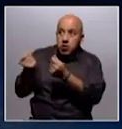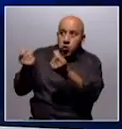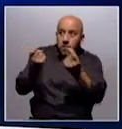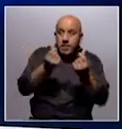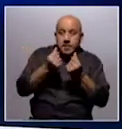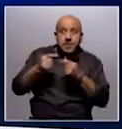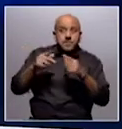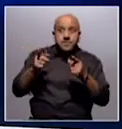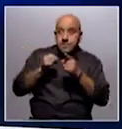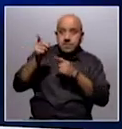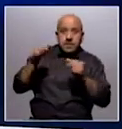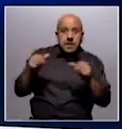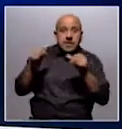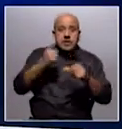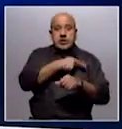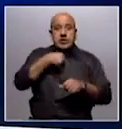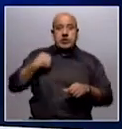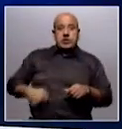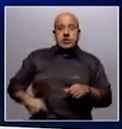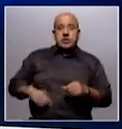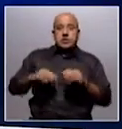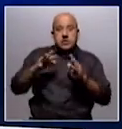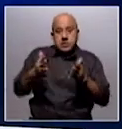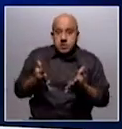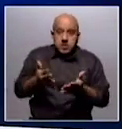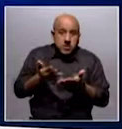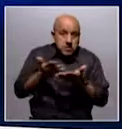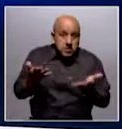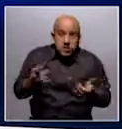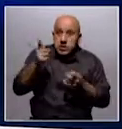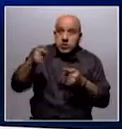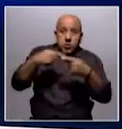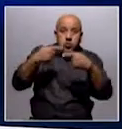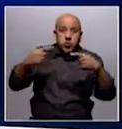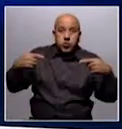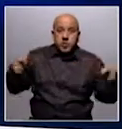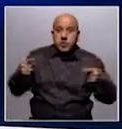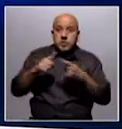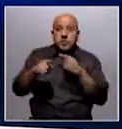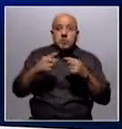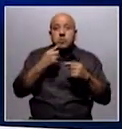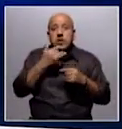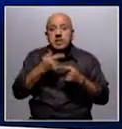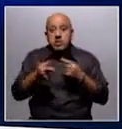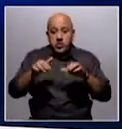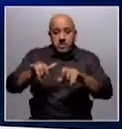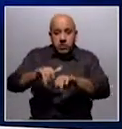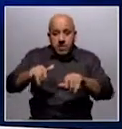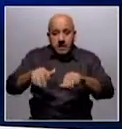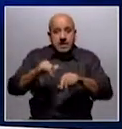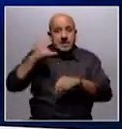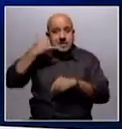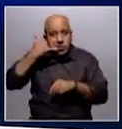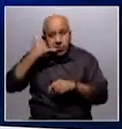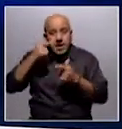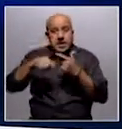que son fabricados o que provienen de china por ejemplo se van a encontrar con que esos productos por ejemplo informática lo que es telefonía móvil